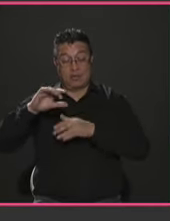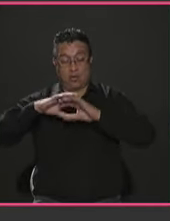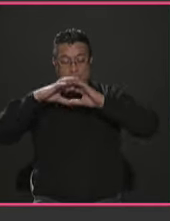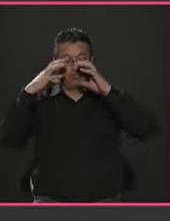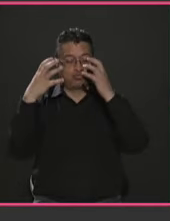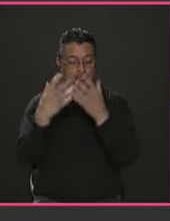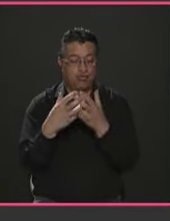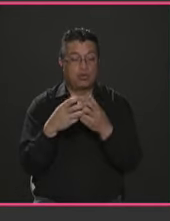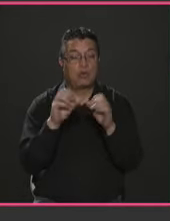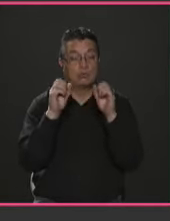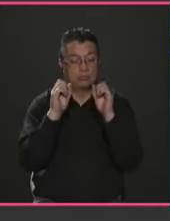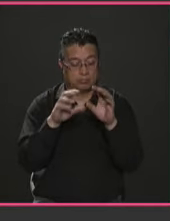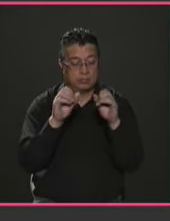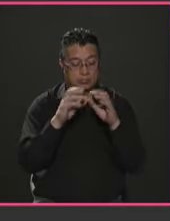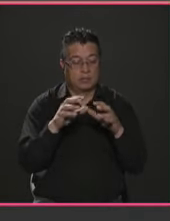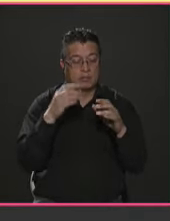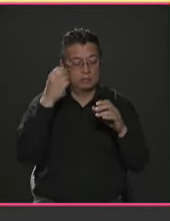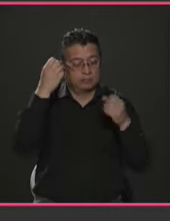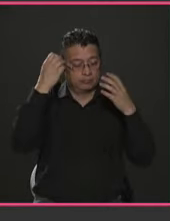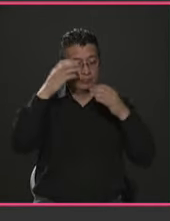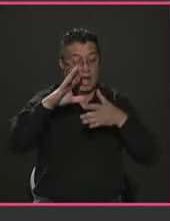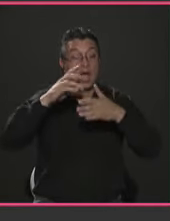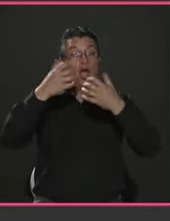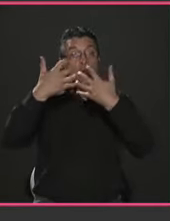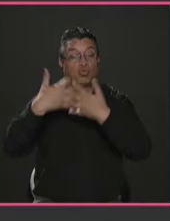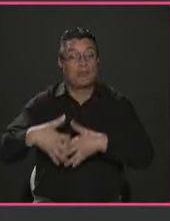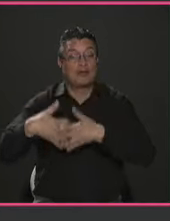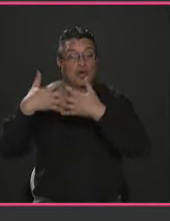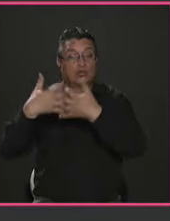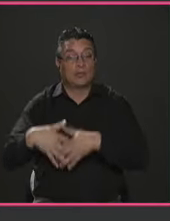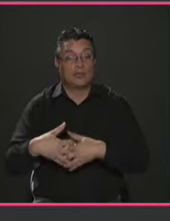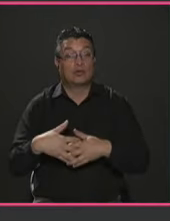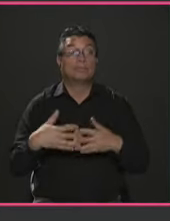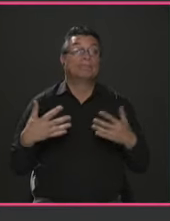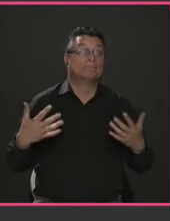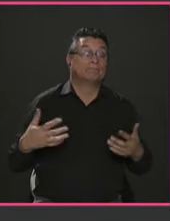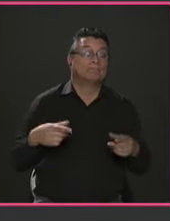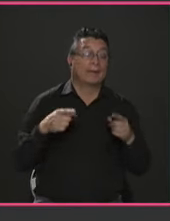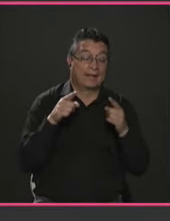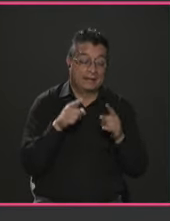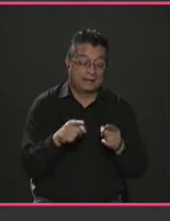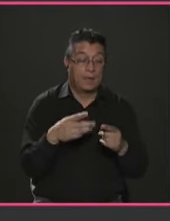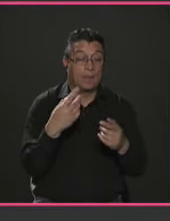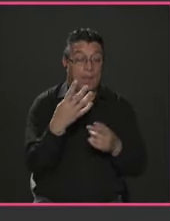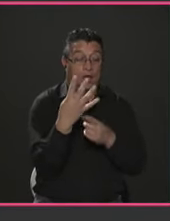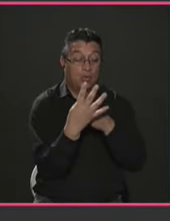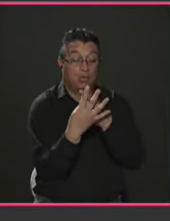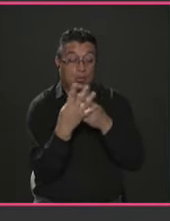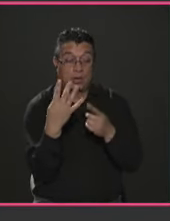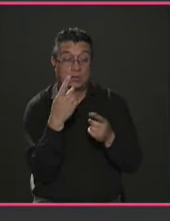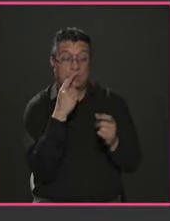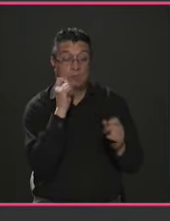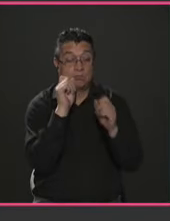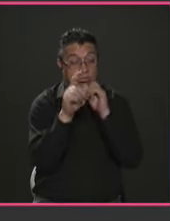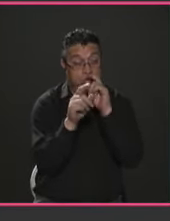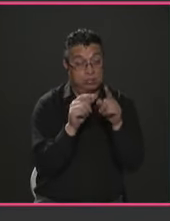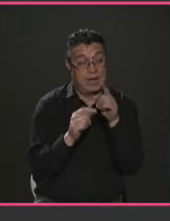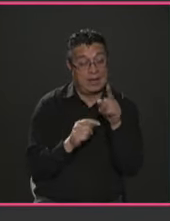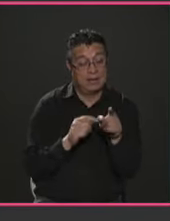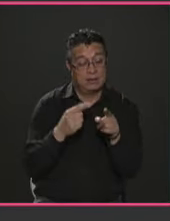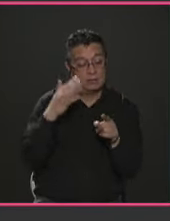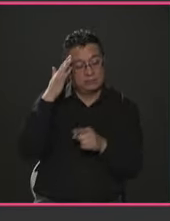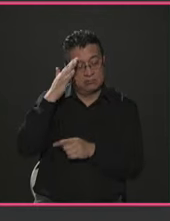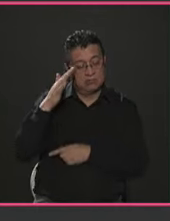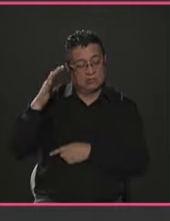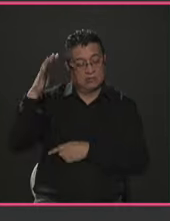Aparentemente forman para competencias automatizables Sí entonces eh esos cuatro argumentos que están ahí si imaginamos